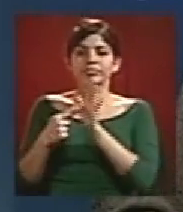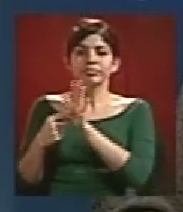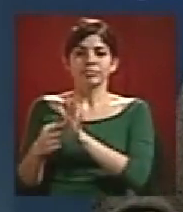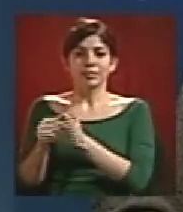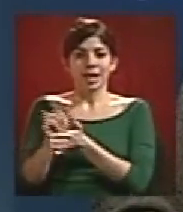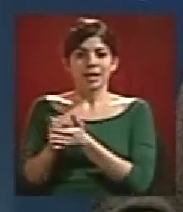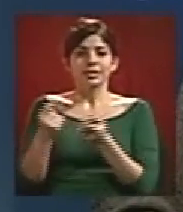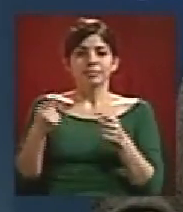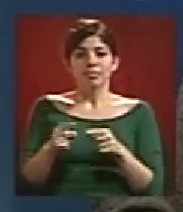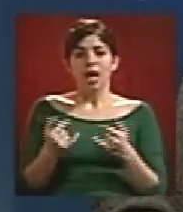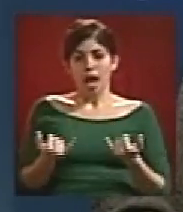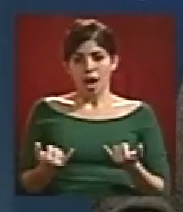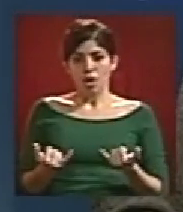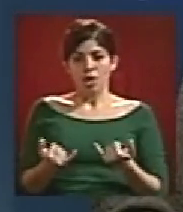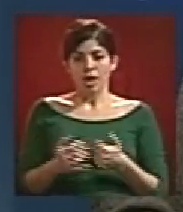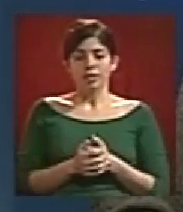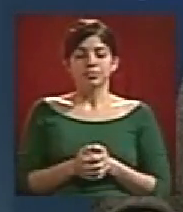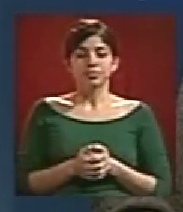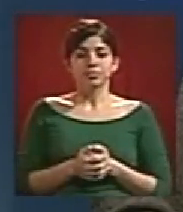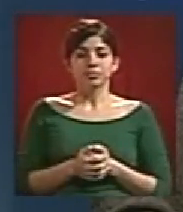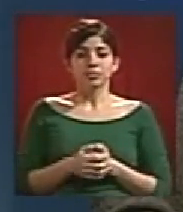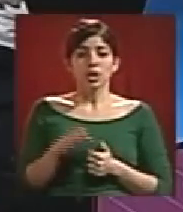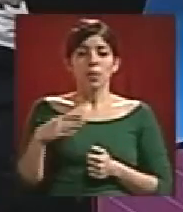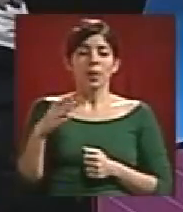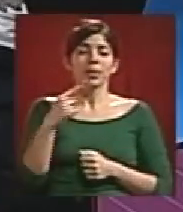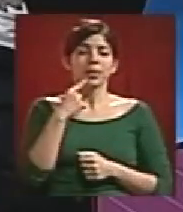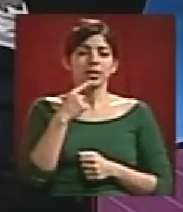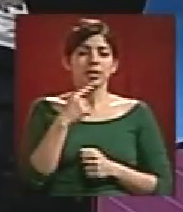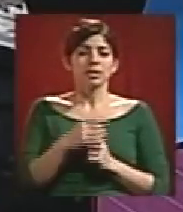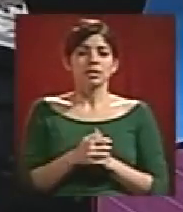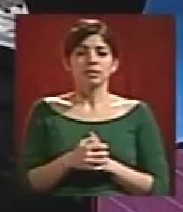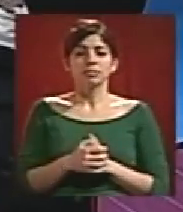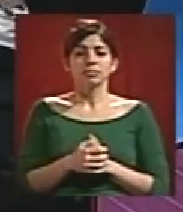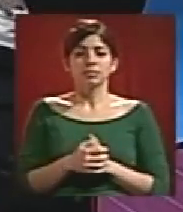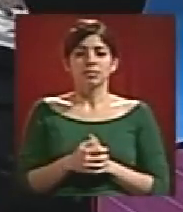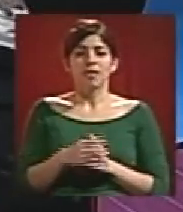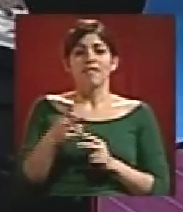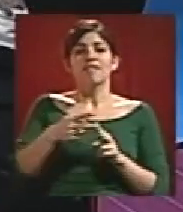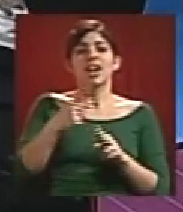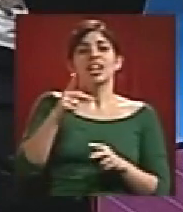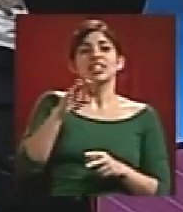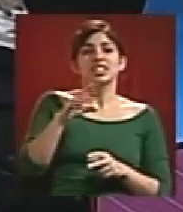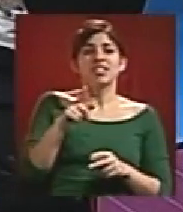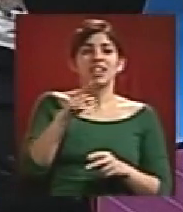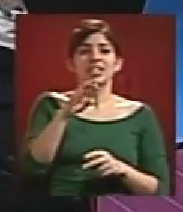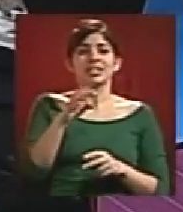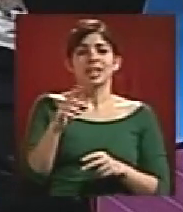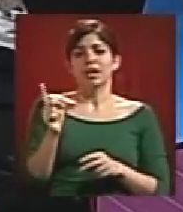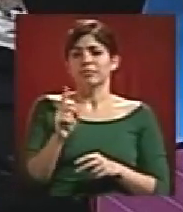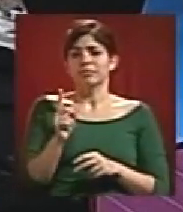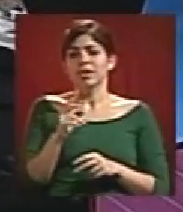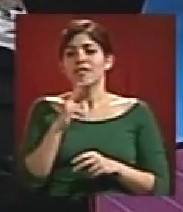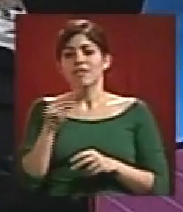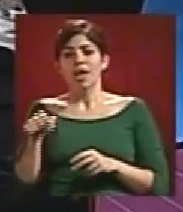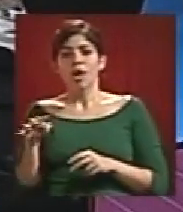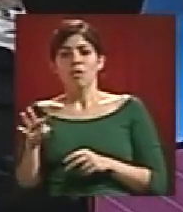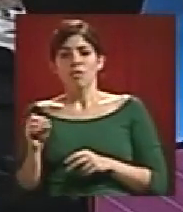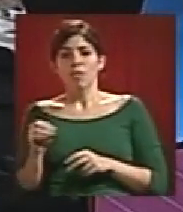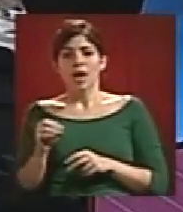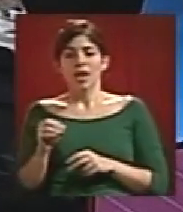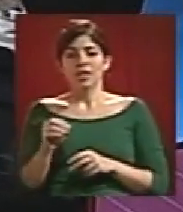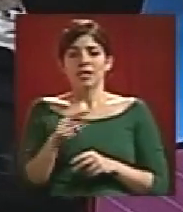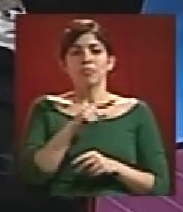pasando hoy en día. Cuando algo dice, mira, que vale 100 y no vale 100, sino vale 40, pues sencillamente de